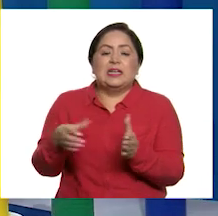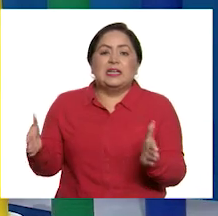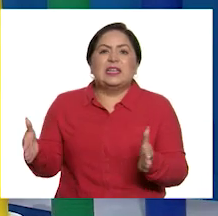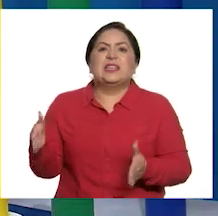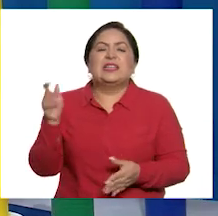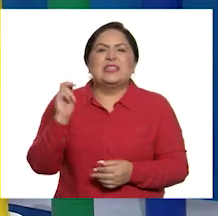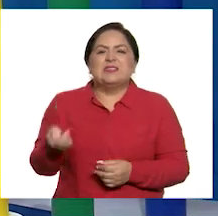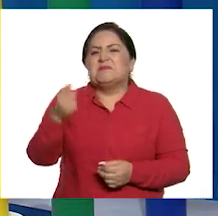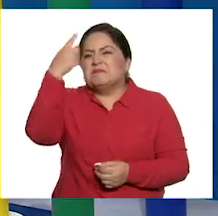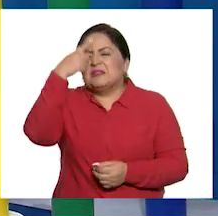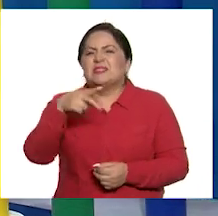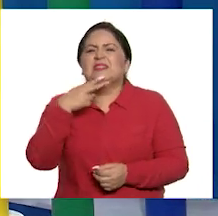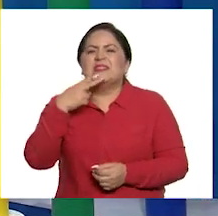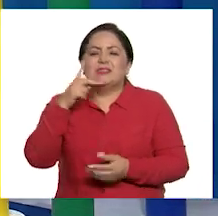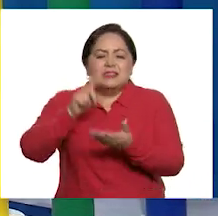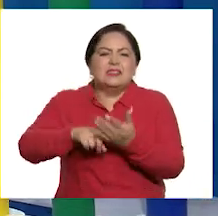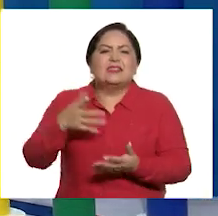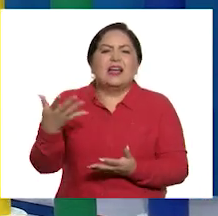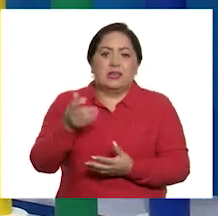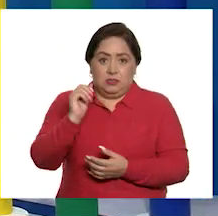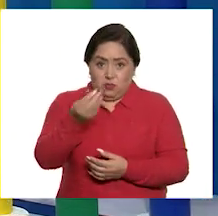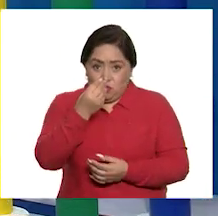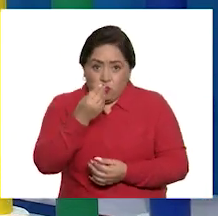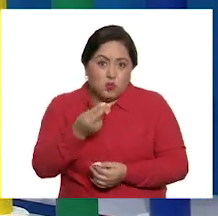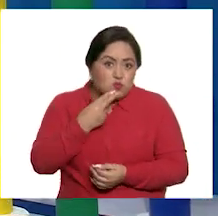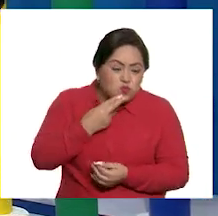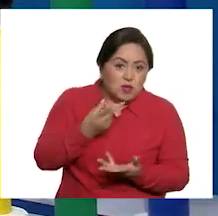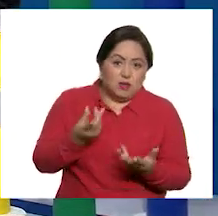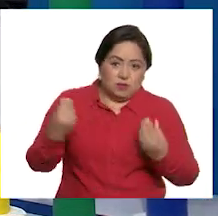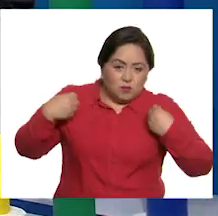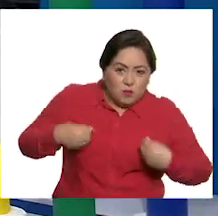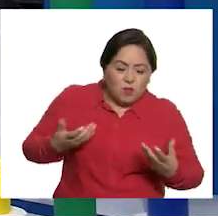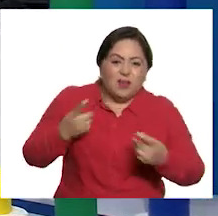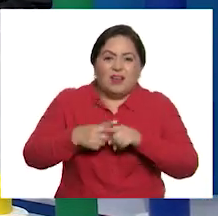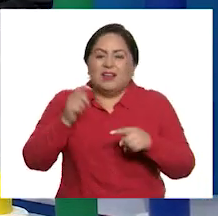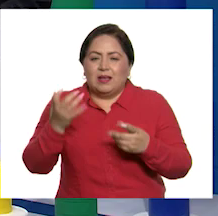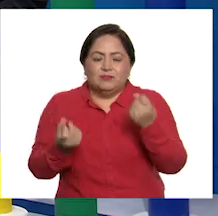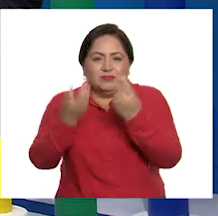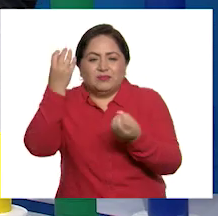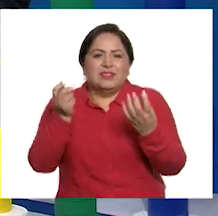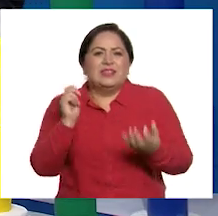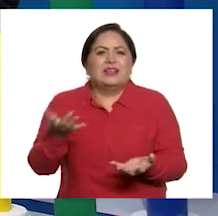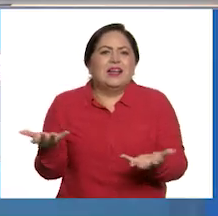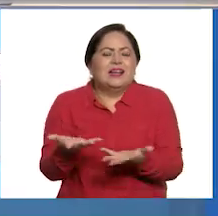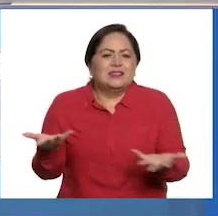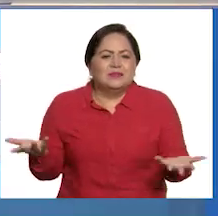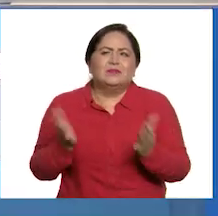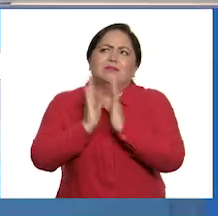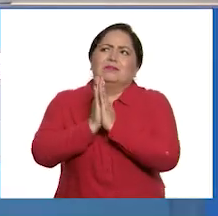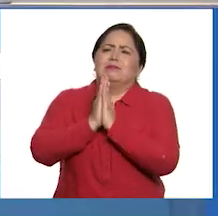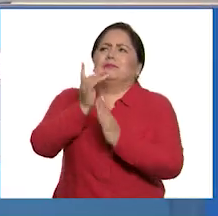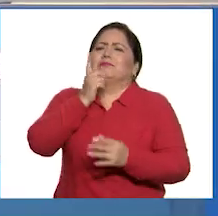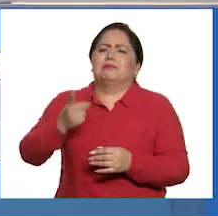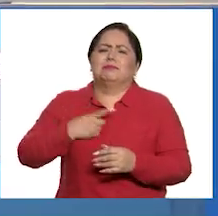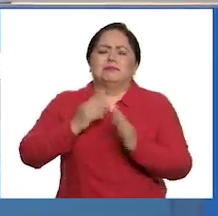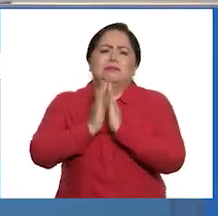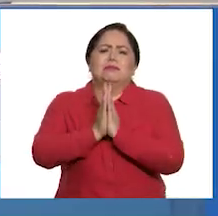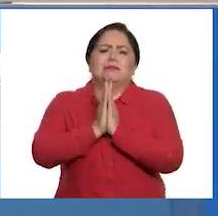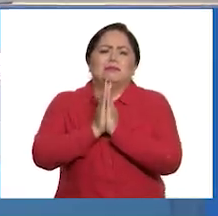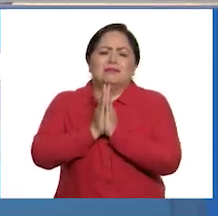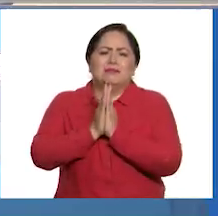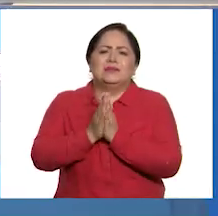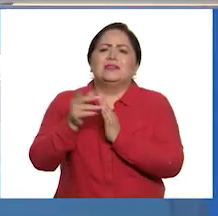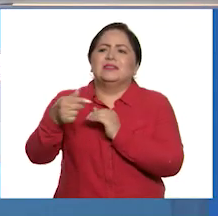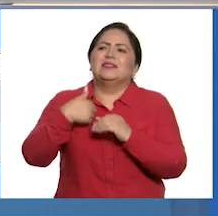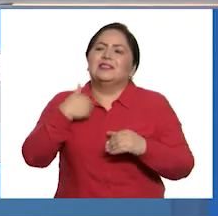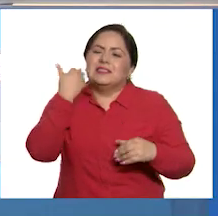ahí? ¿Para qué es? ¿Qué trae? ¿Se come? ¿Se usa? ¿Se pone? ¿Vuela? ¿Saca chispas? ¿Qué hace? Ay, por favor, dígame, maestro Pedrito, que